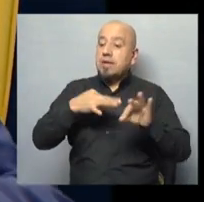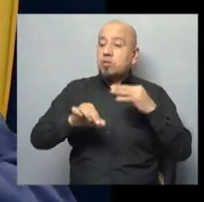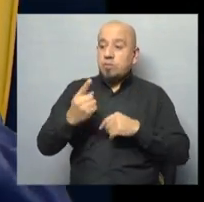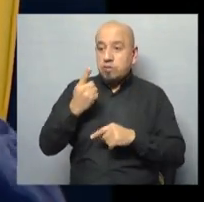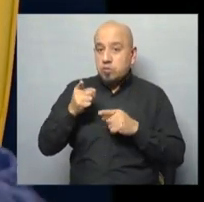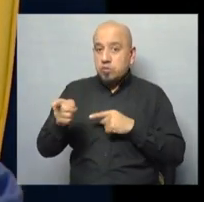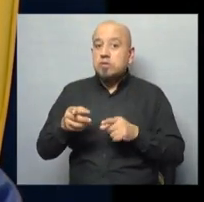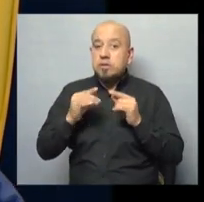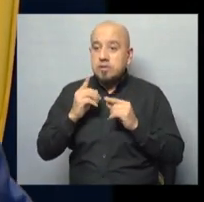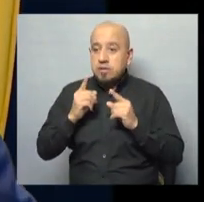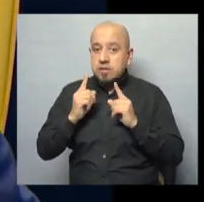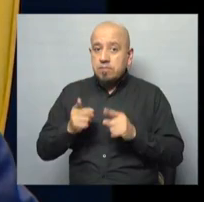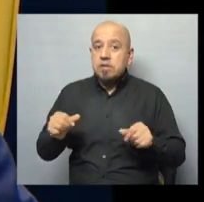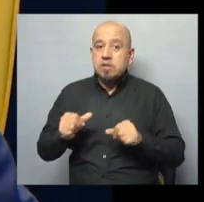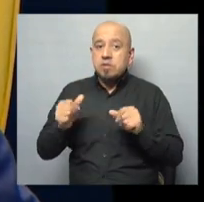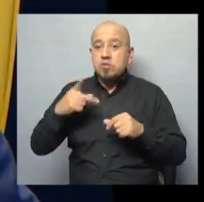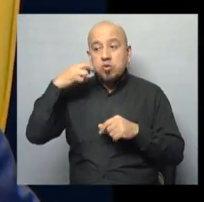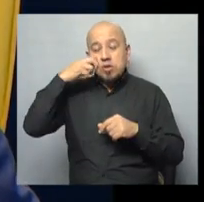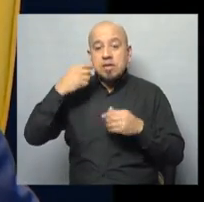también le haces un desnudo